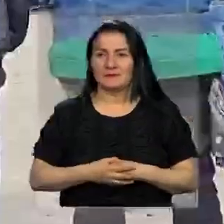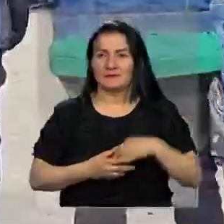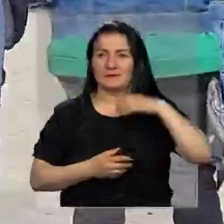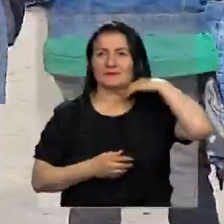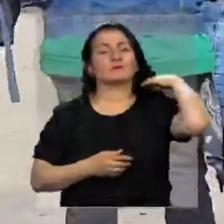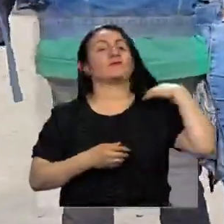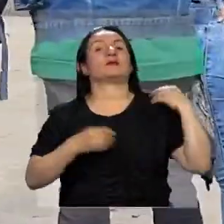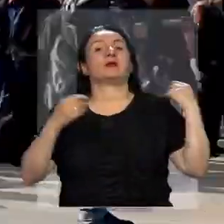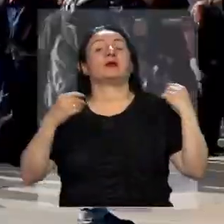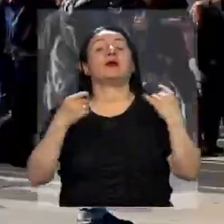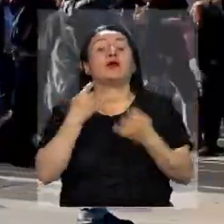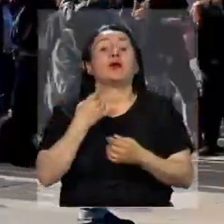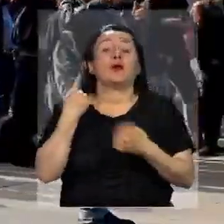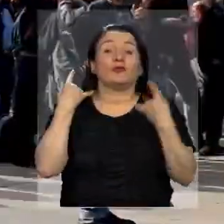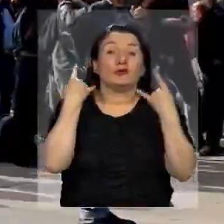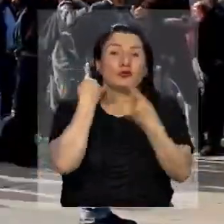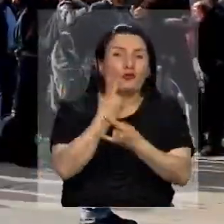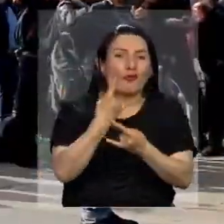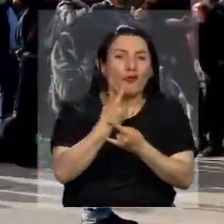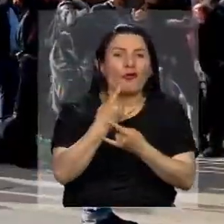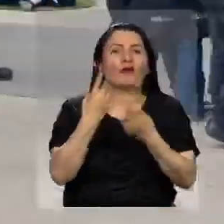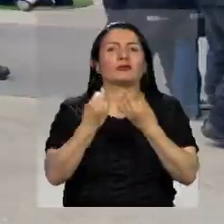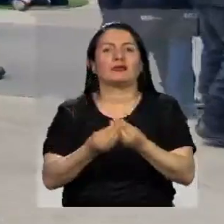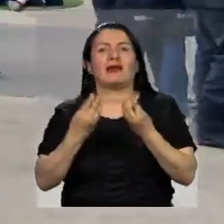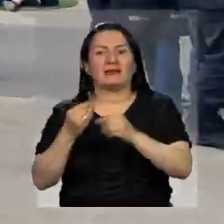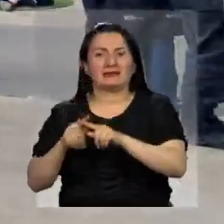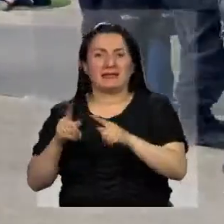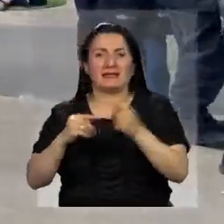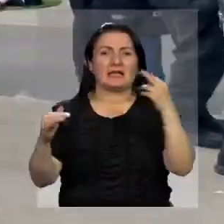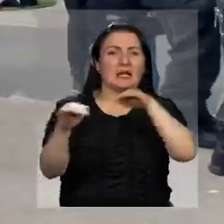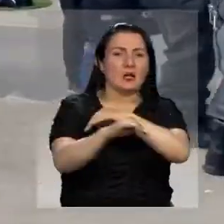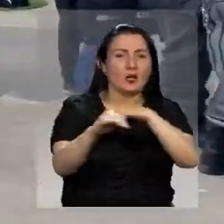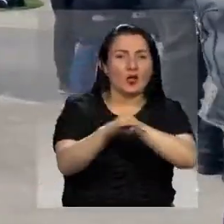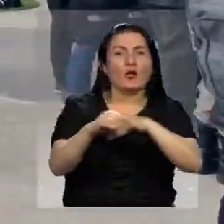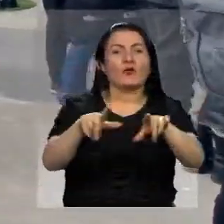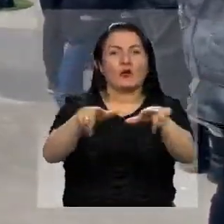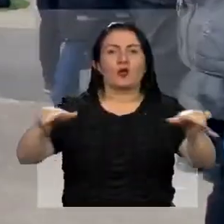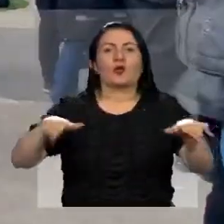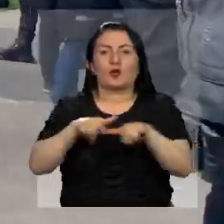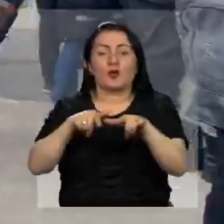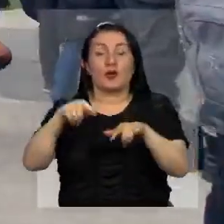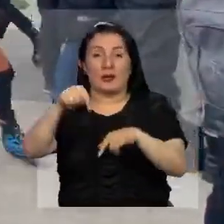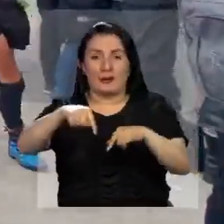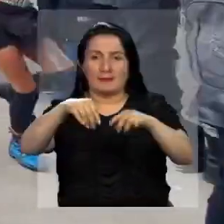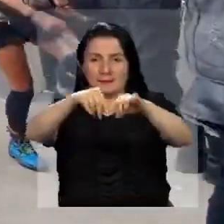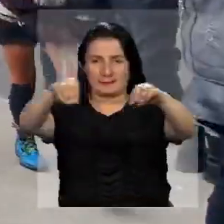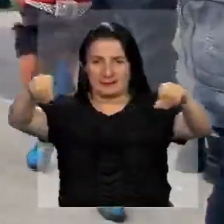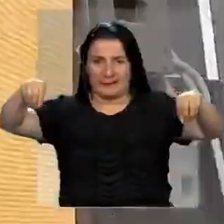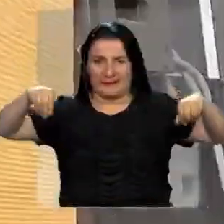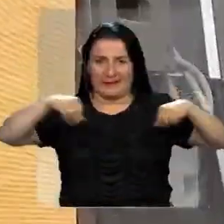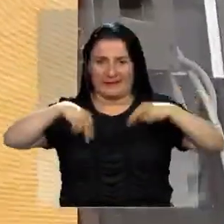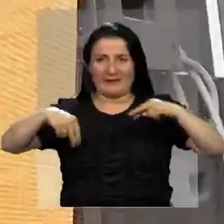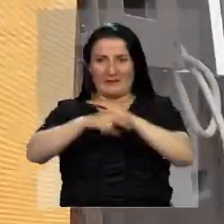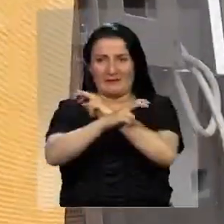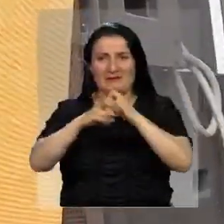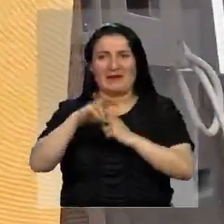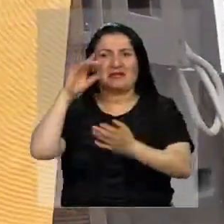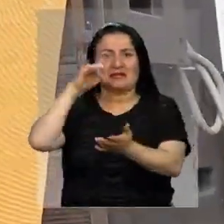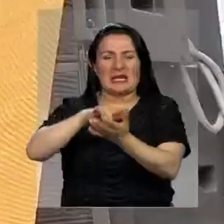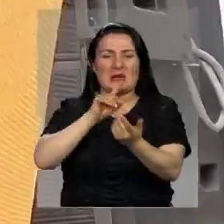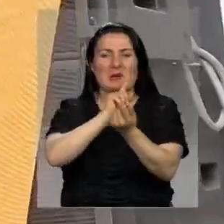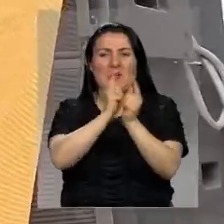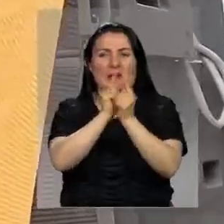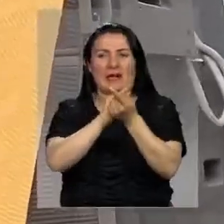El rock y el hip hop local se tomaron el icónico Parque Santander. Este histórico lugar ha sido escenario del